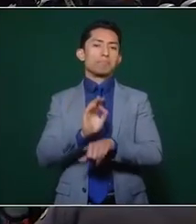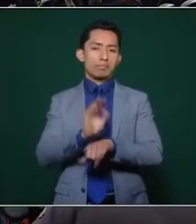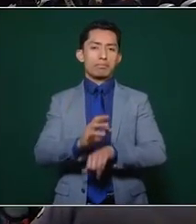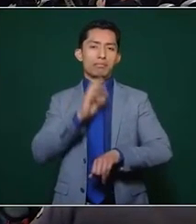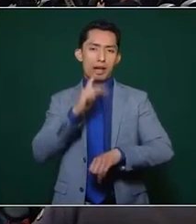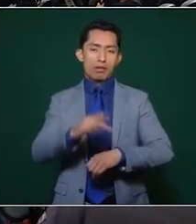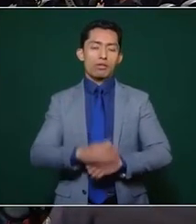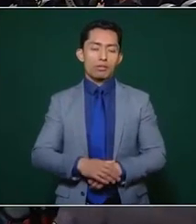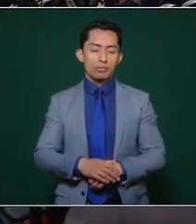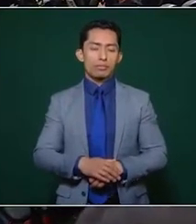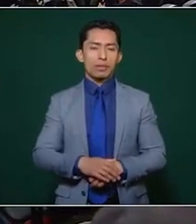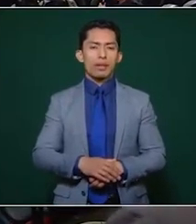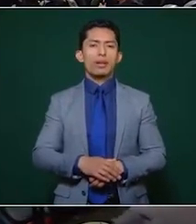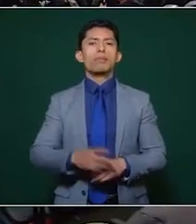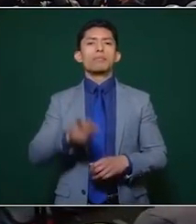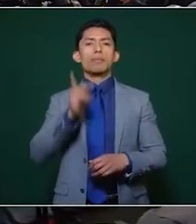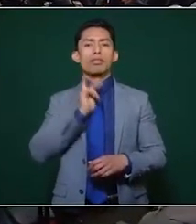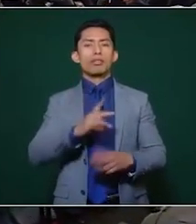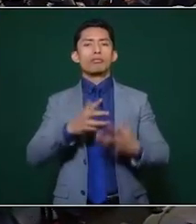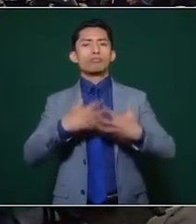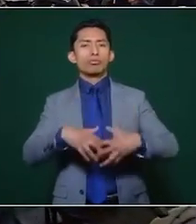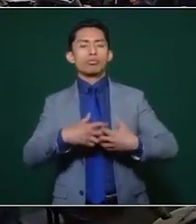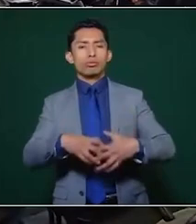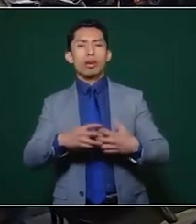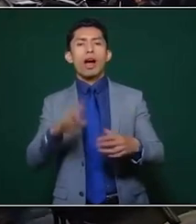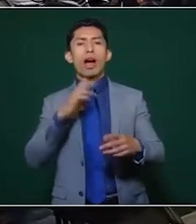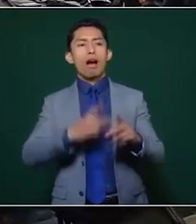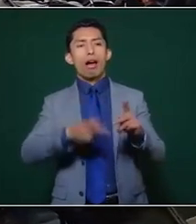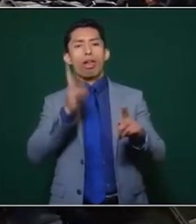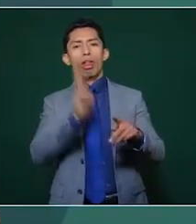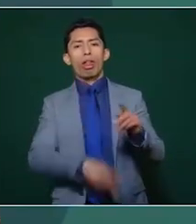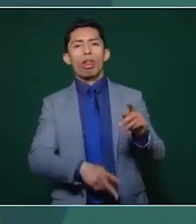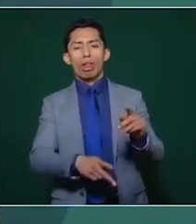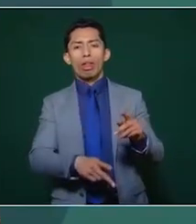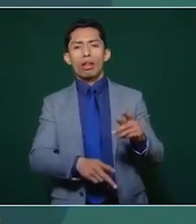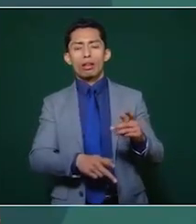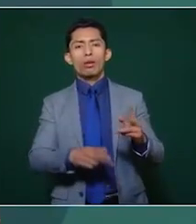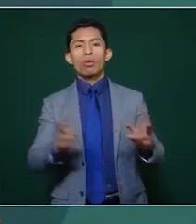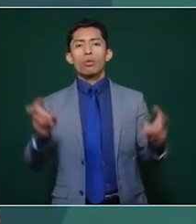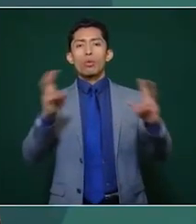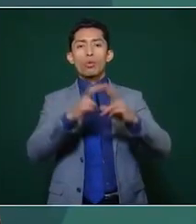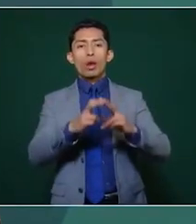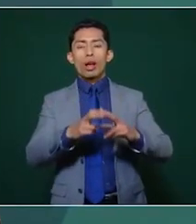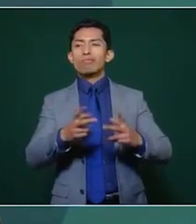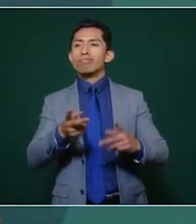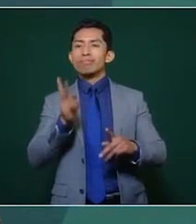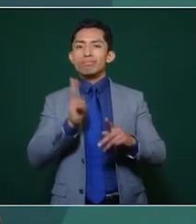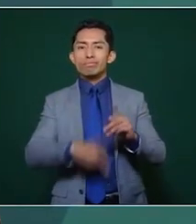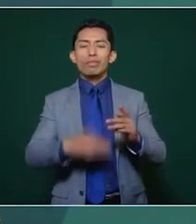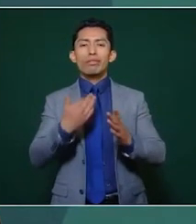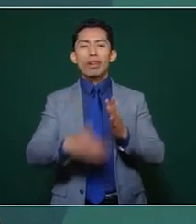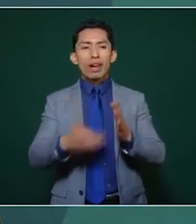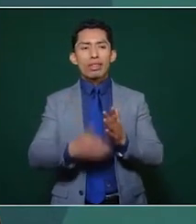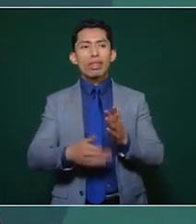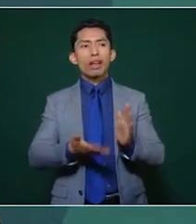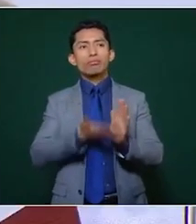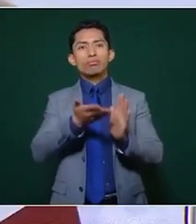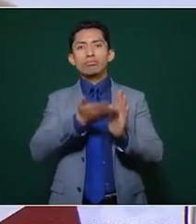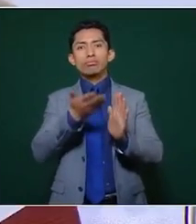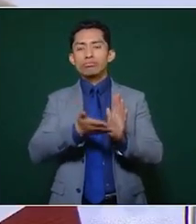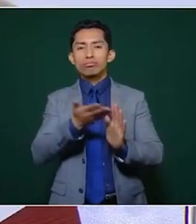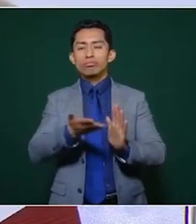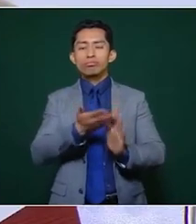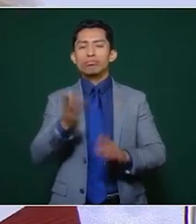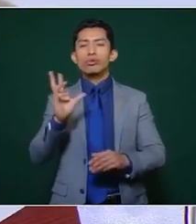La refinería esta frustrada de Tula, pues no se